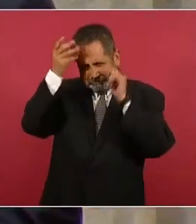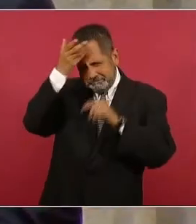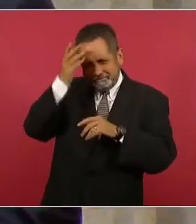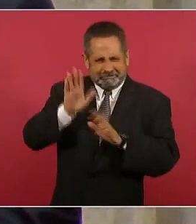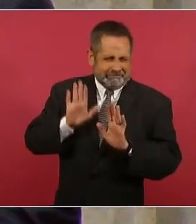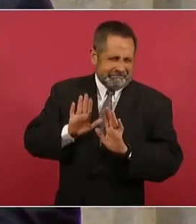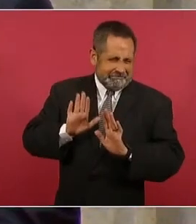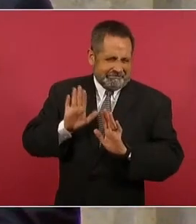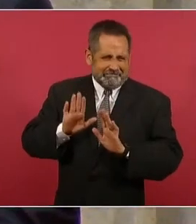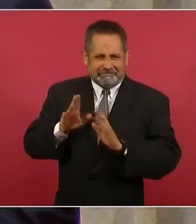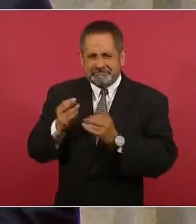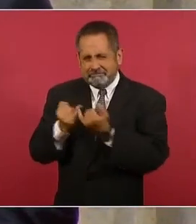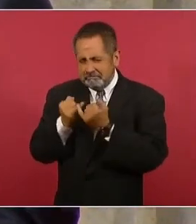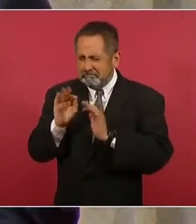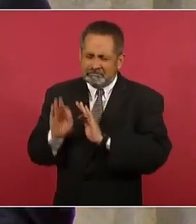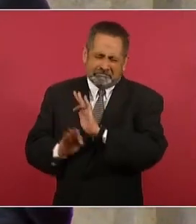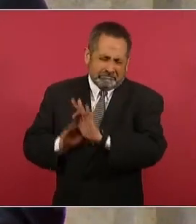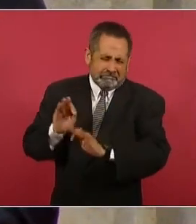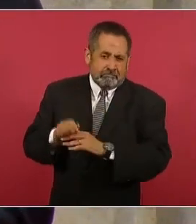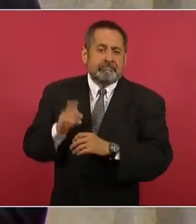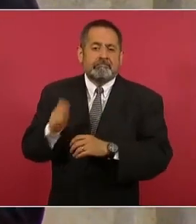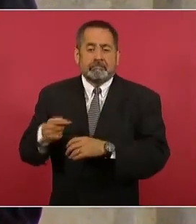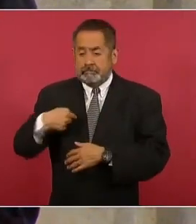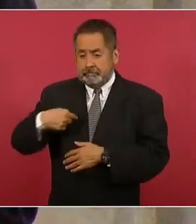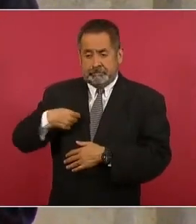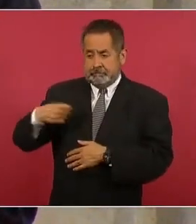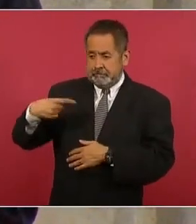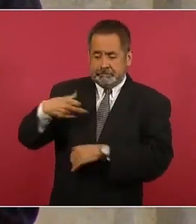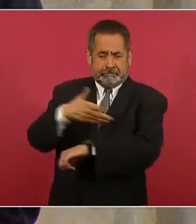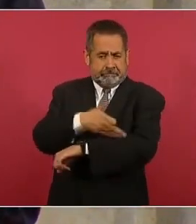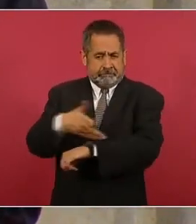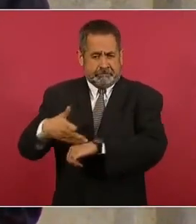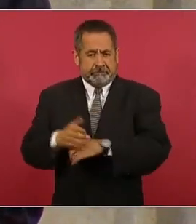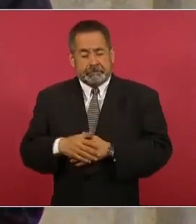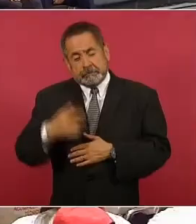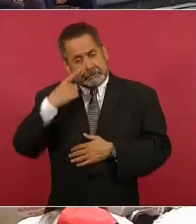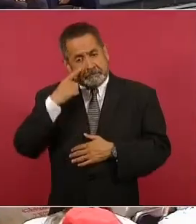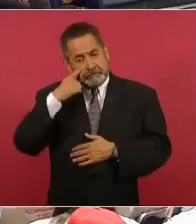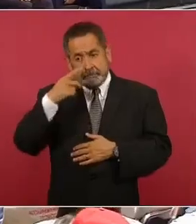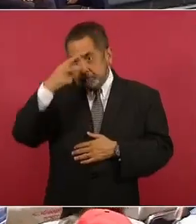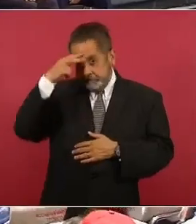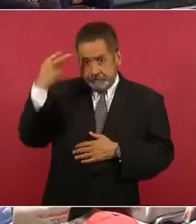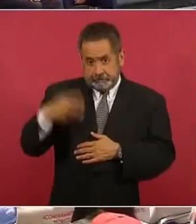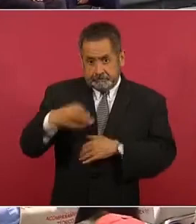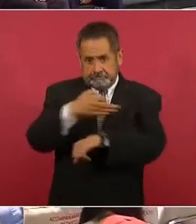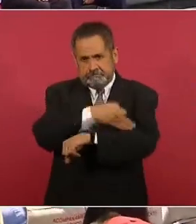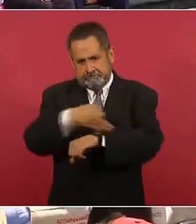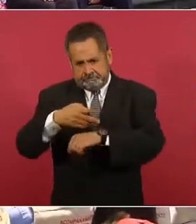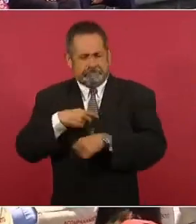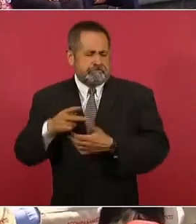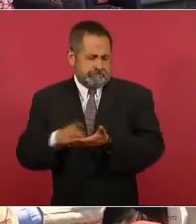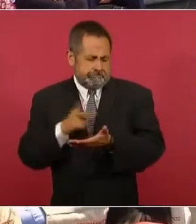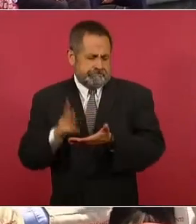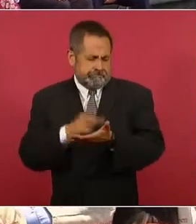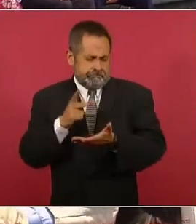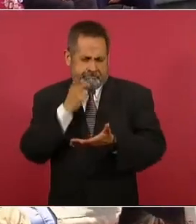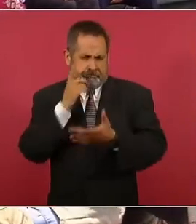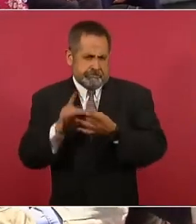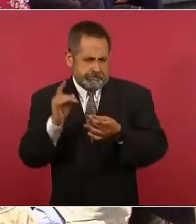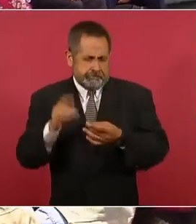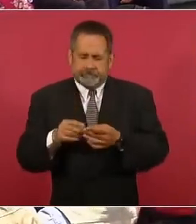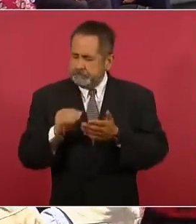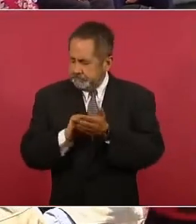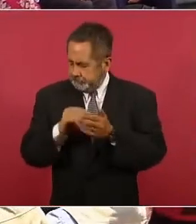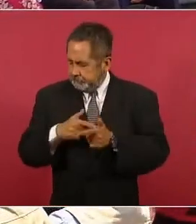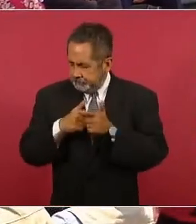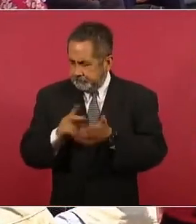Muchísimos. La familia en México, lo he venido repitiendo y lo voy a